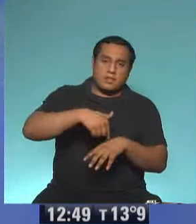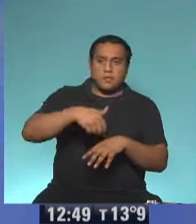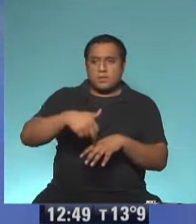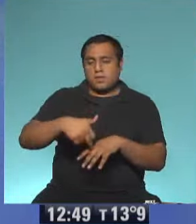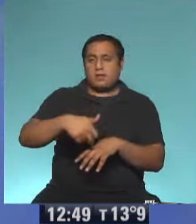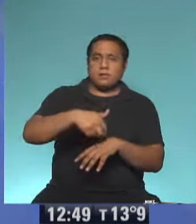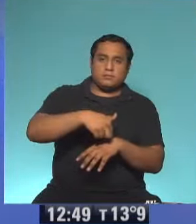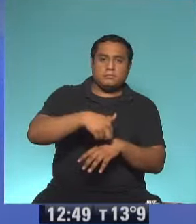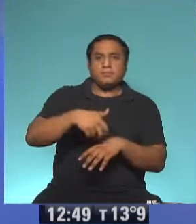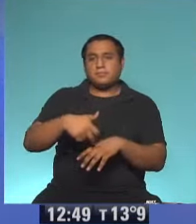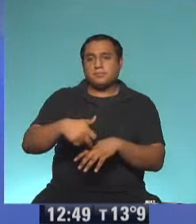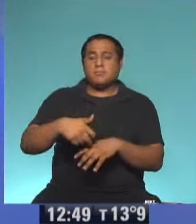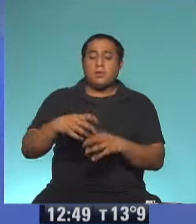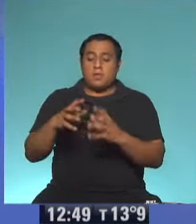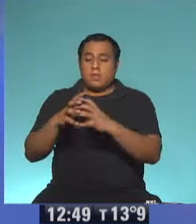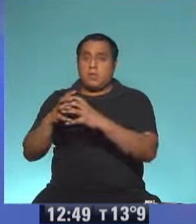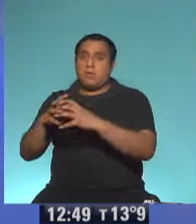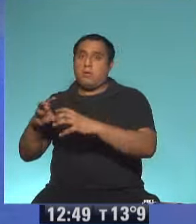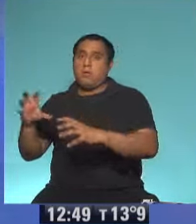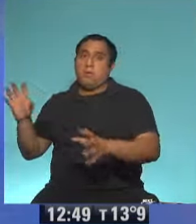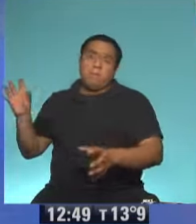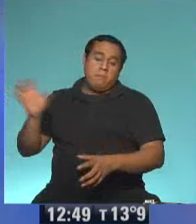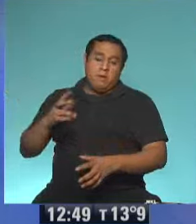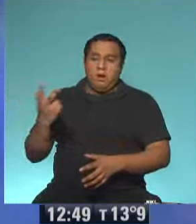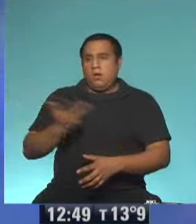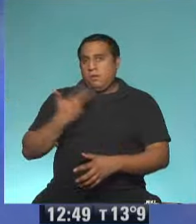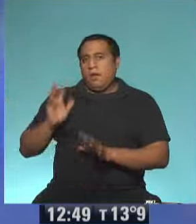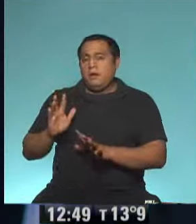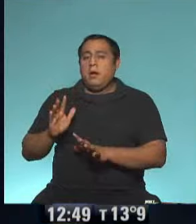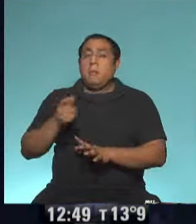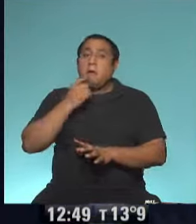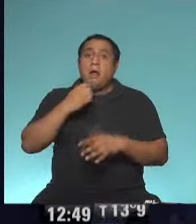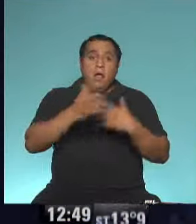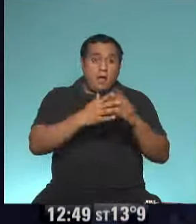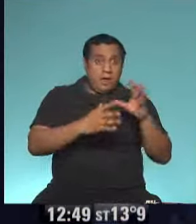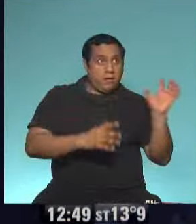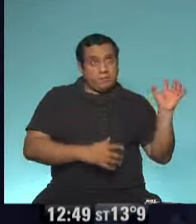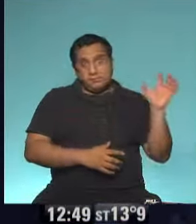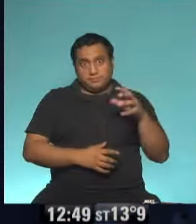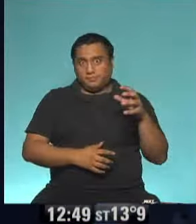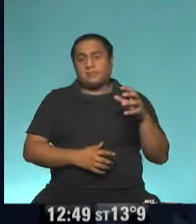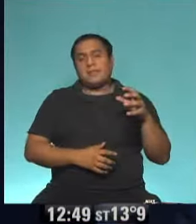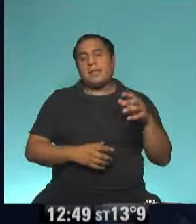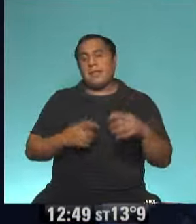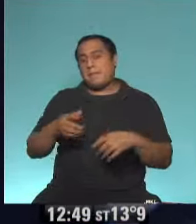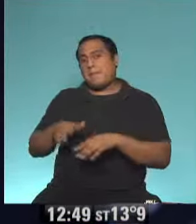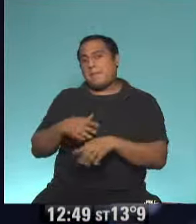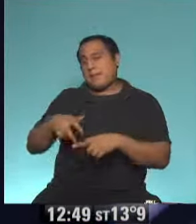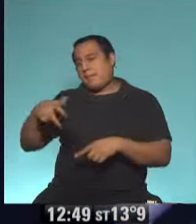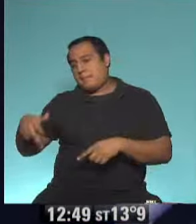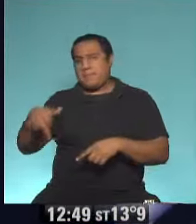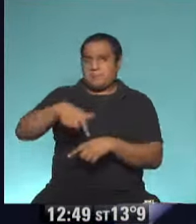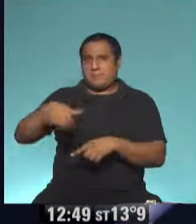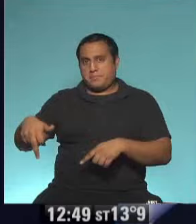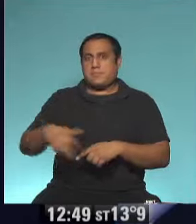izquierdo, derecho, izquierdo, porque lanzamos con la mano derecha acá los tres. Pero si alguien lanza con la mano izquierda, hace al revés. Derecho, izquierdo, derecho